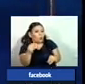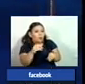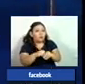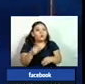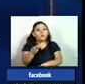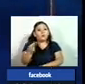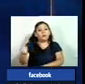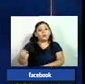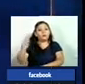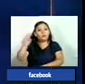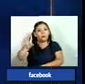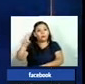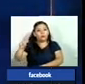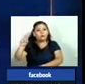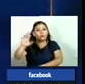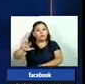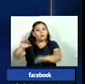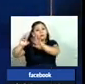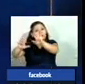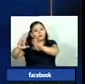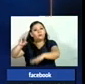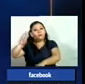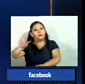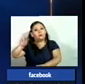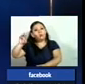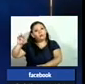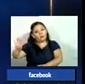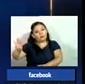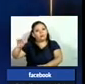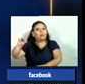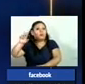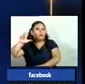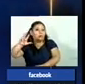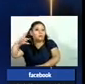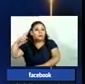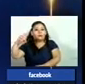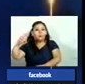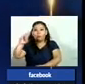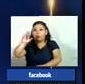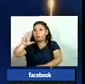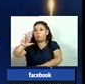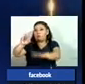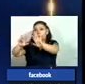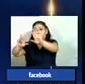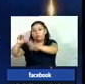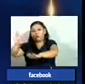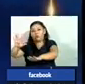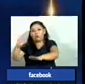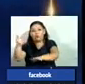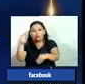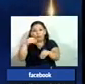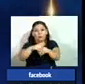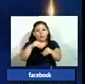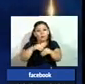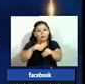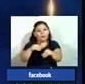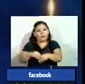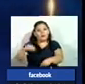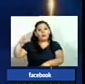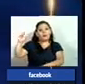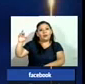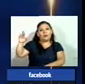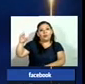a la cuenta número 11 58 24 385 esto es del banco Credomatic